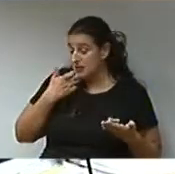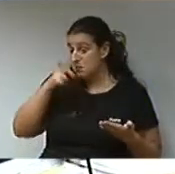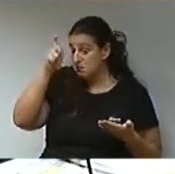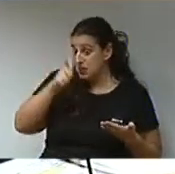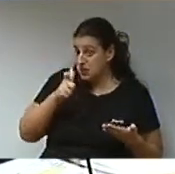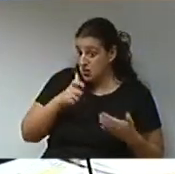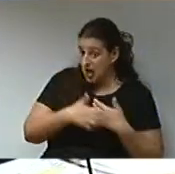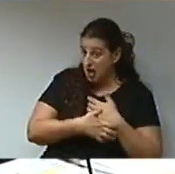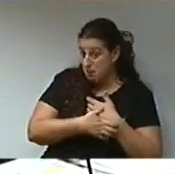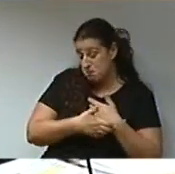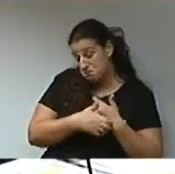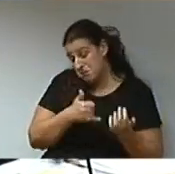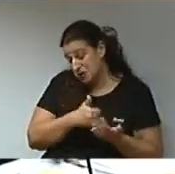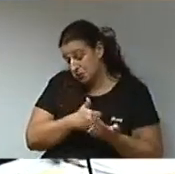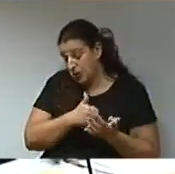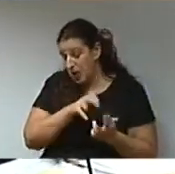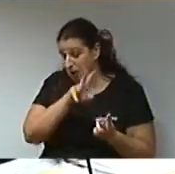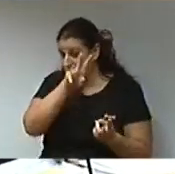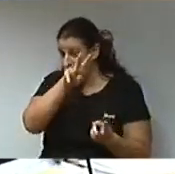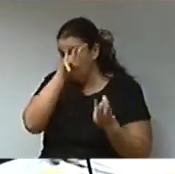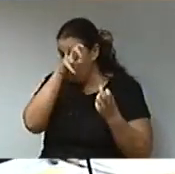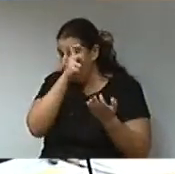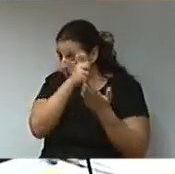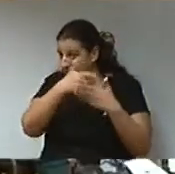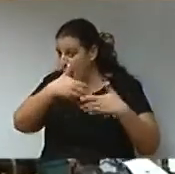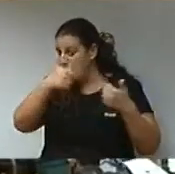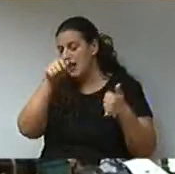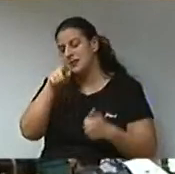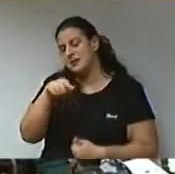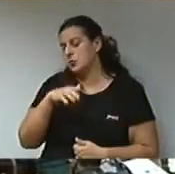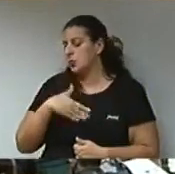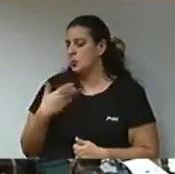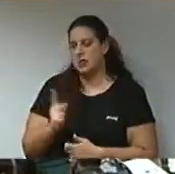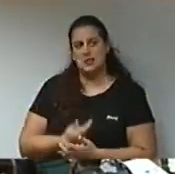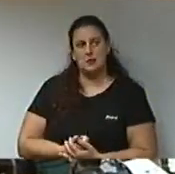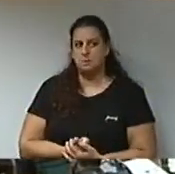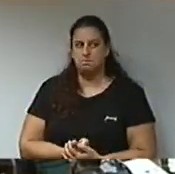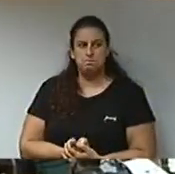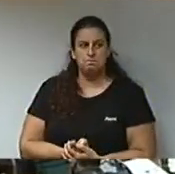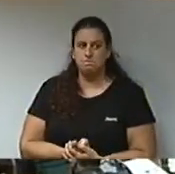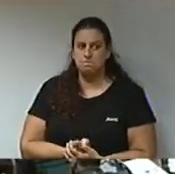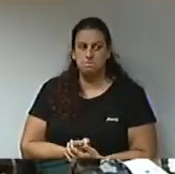que menos tienen. Es que eso es lo que hicieron ustedes. Y eso es lo que no es normal, eso es lo que no puede ser.